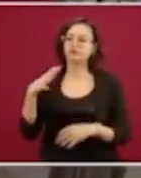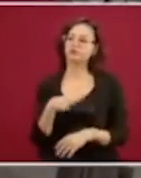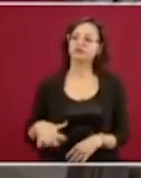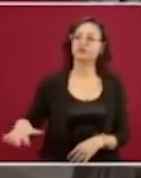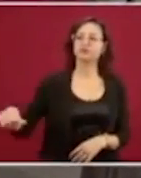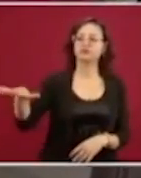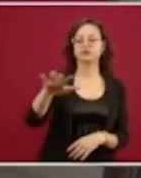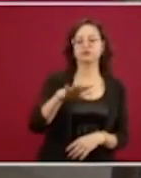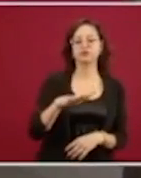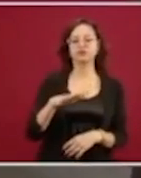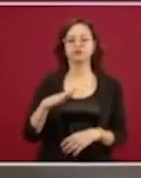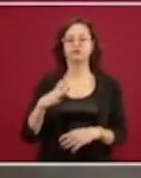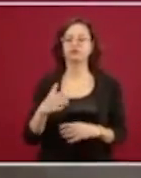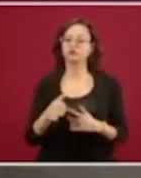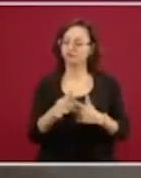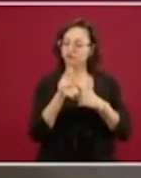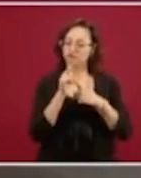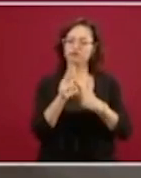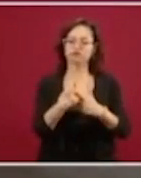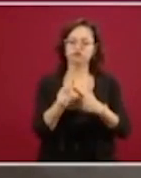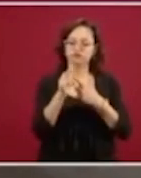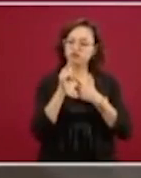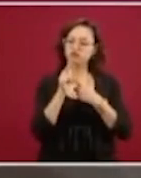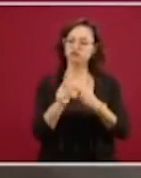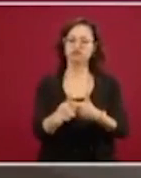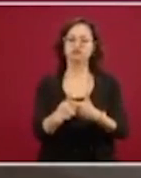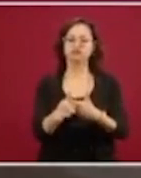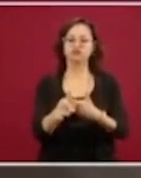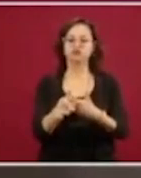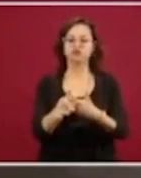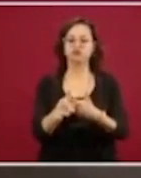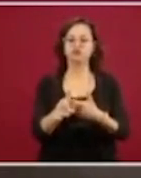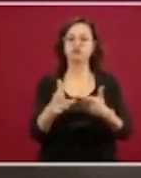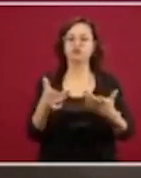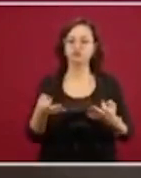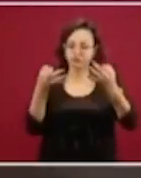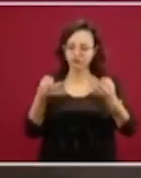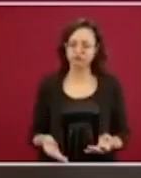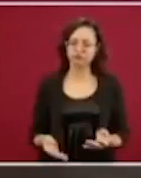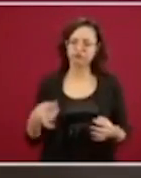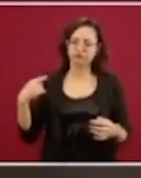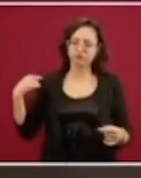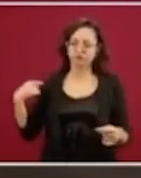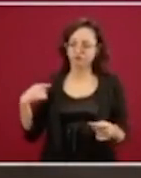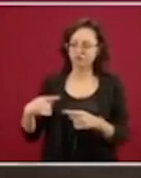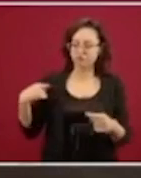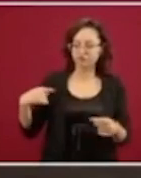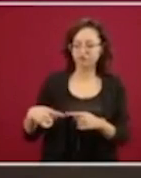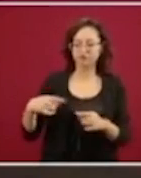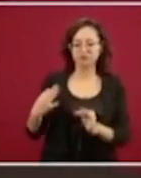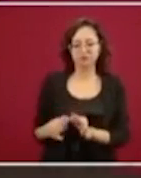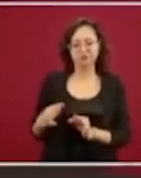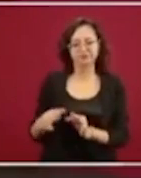que continuemos actuando como lo venimos haciendo.